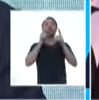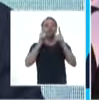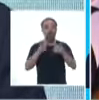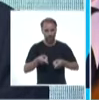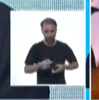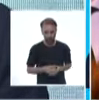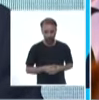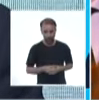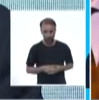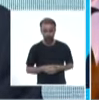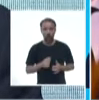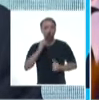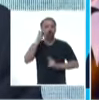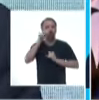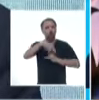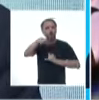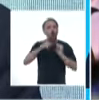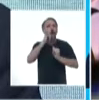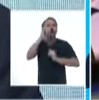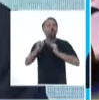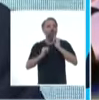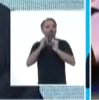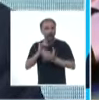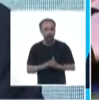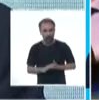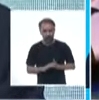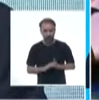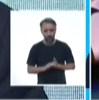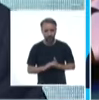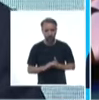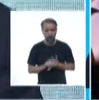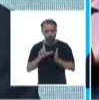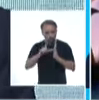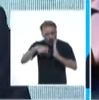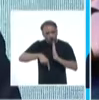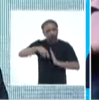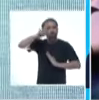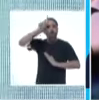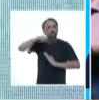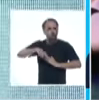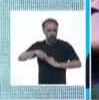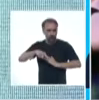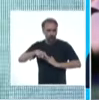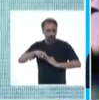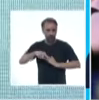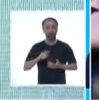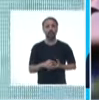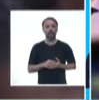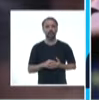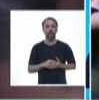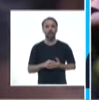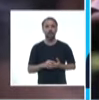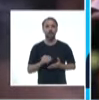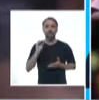además generaron miedo mi Yo decía vos fuiste intendente a la matanza a la que tanto han